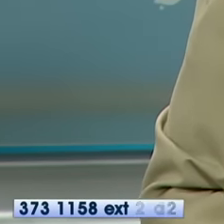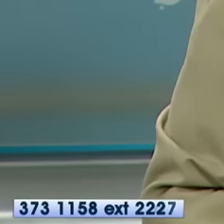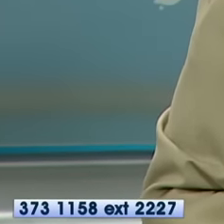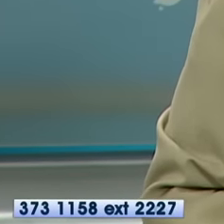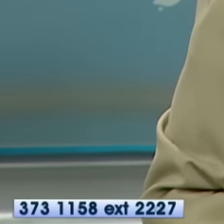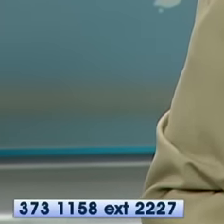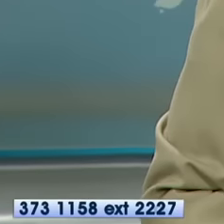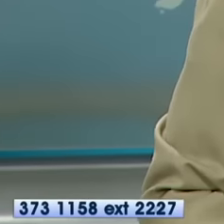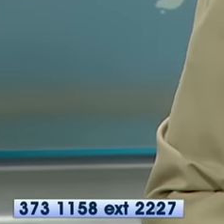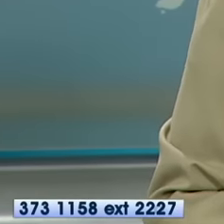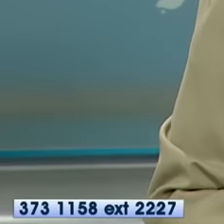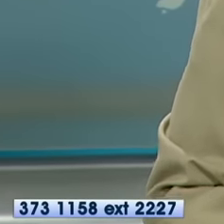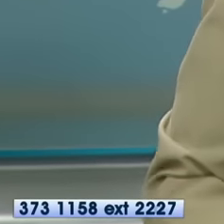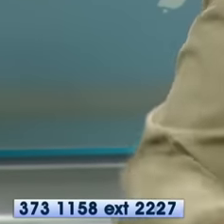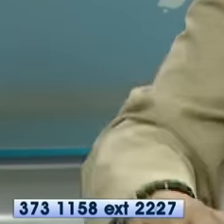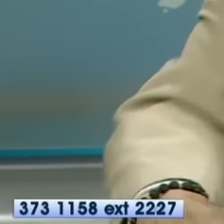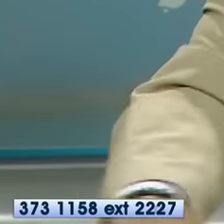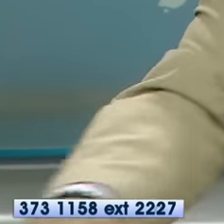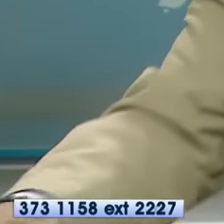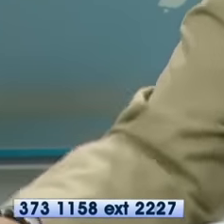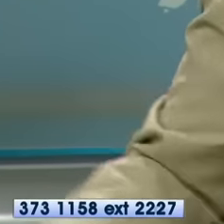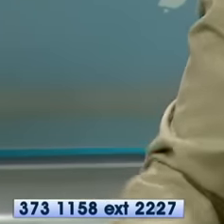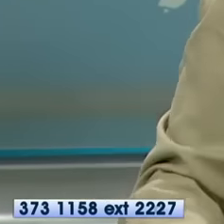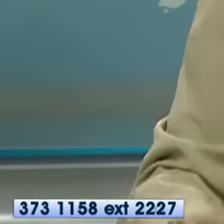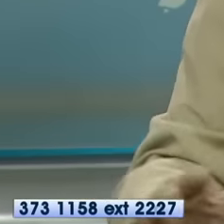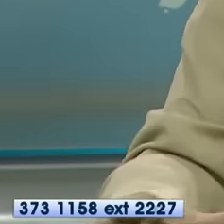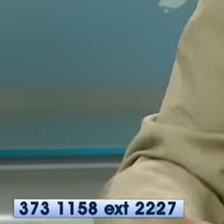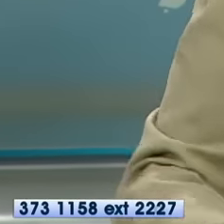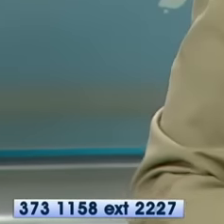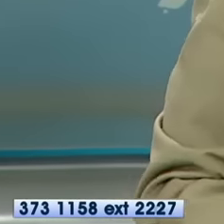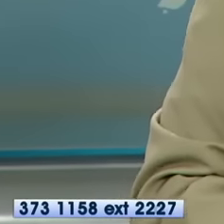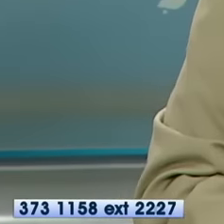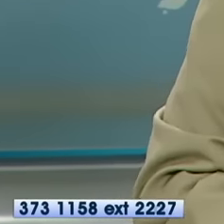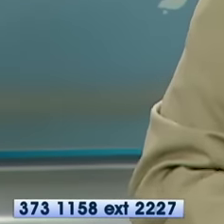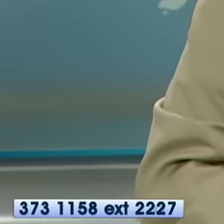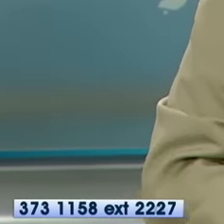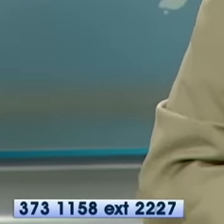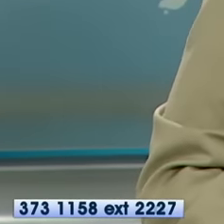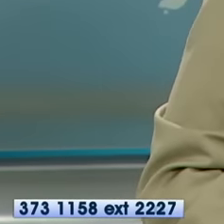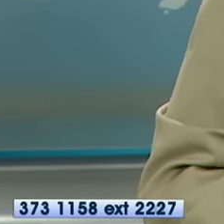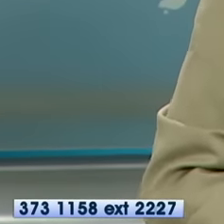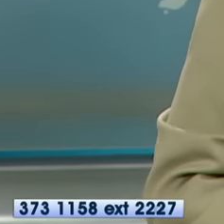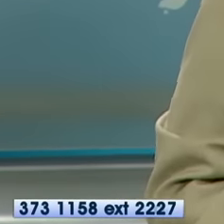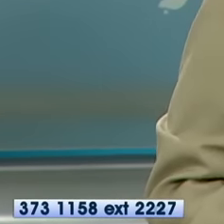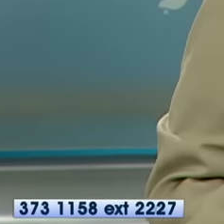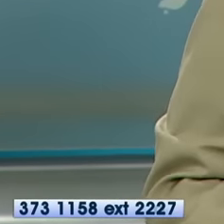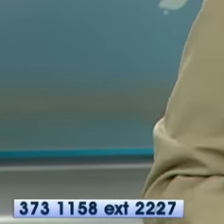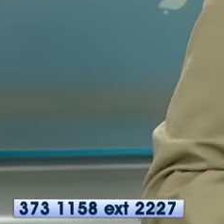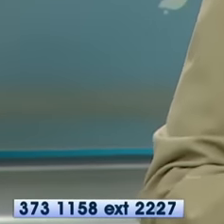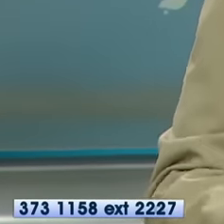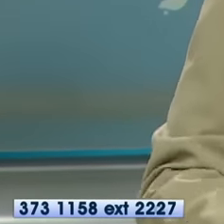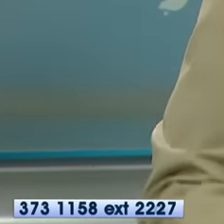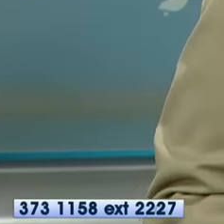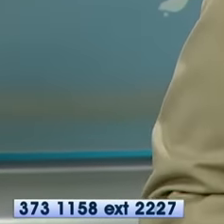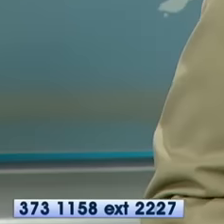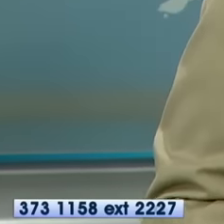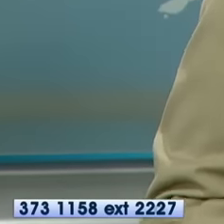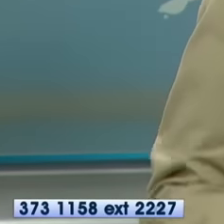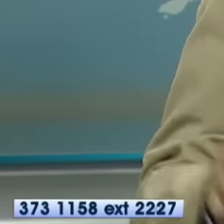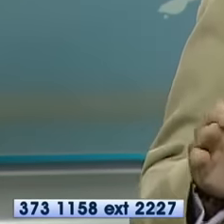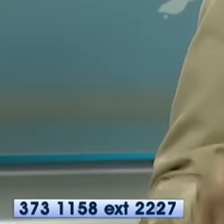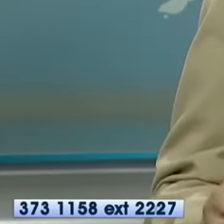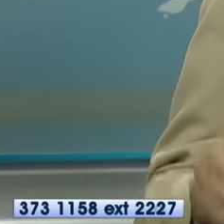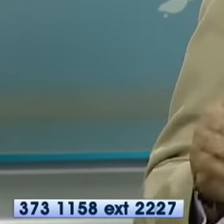baratas, en otros muy caras. Mañana compramos una para brindar. Mañana, claro, vamos a tener aquí chocolate. Entonces invitamos a todos los televidentes que quieran venir. Aquí le vamos a